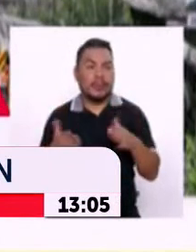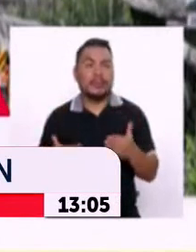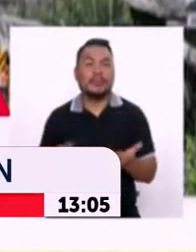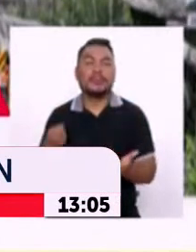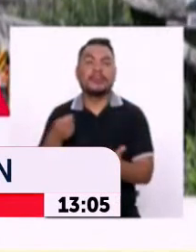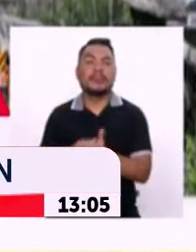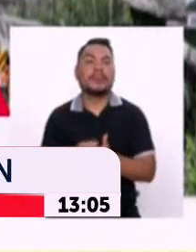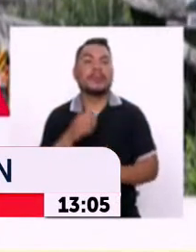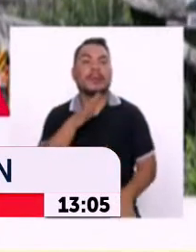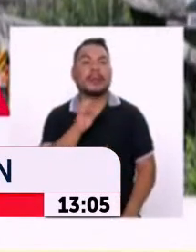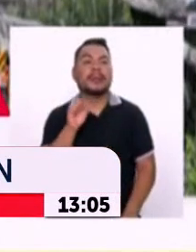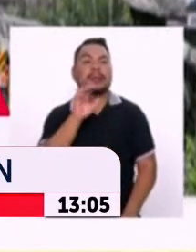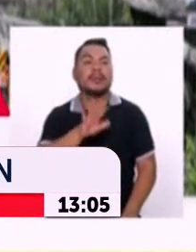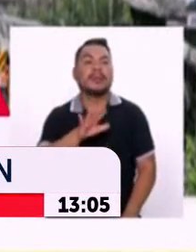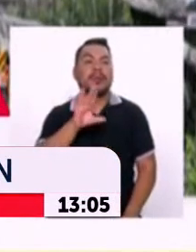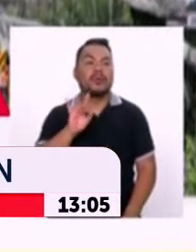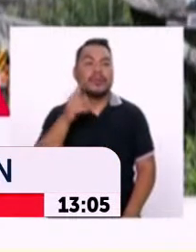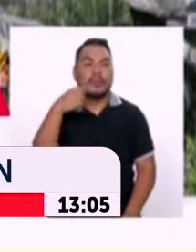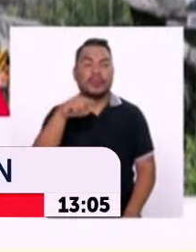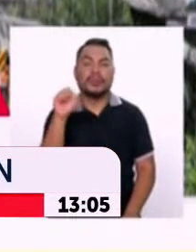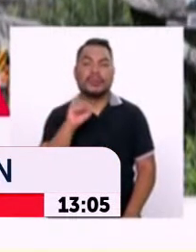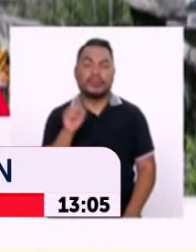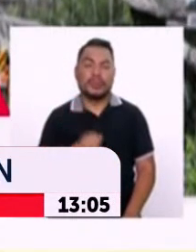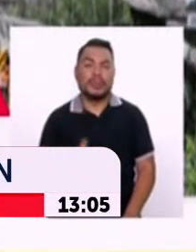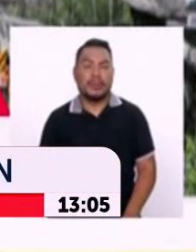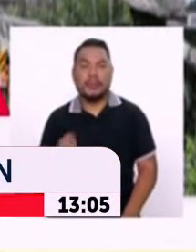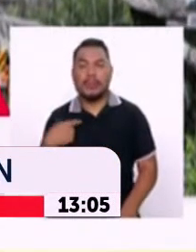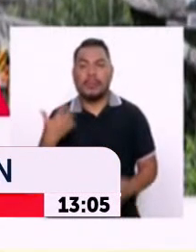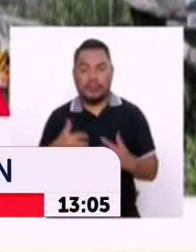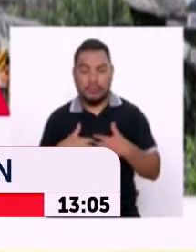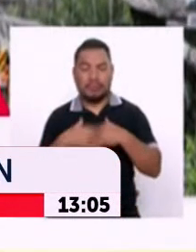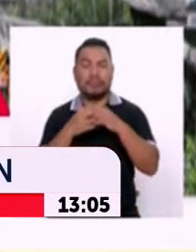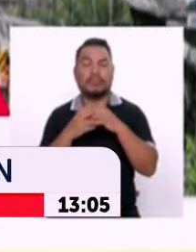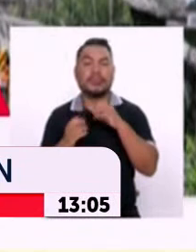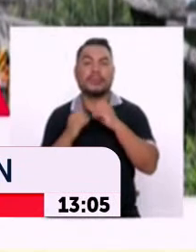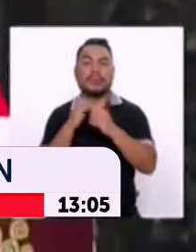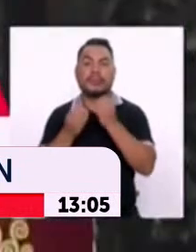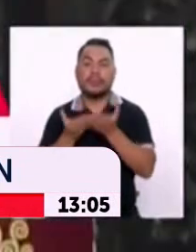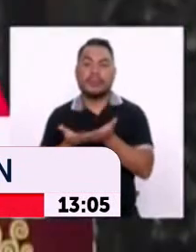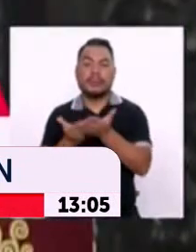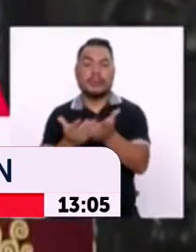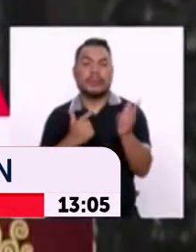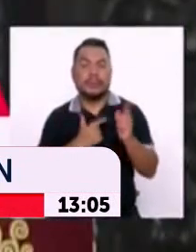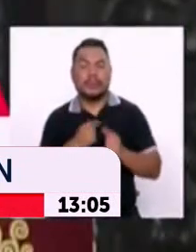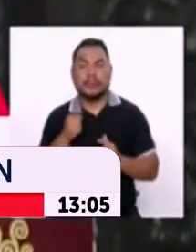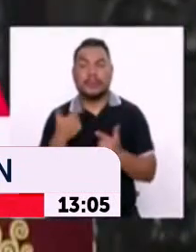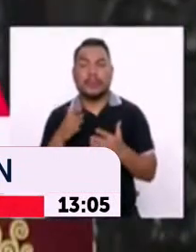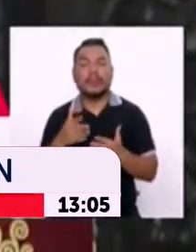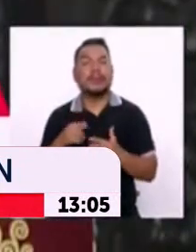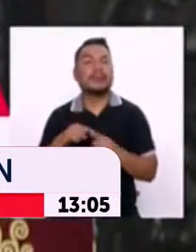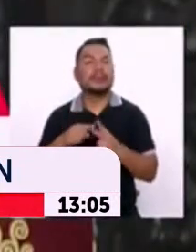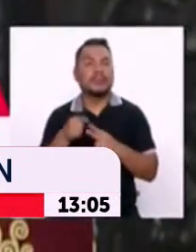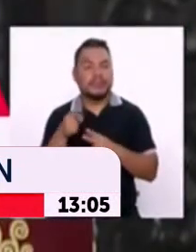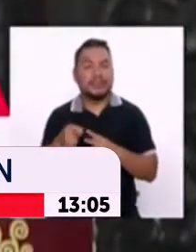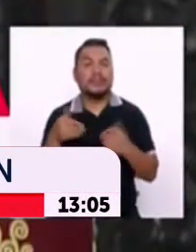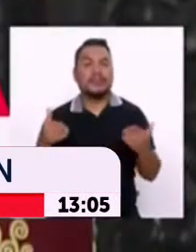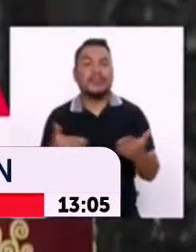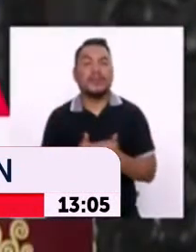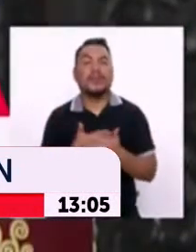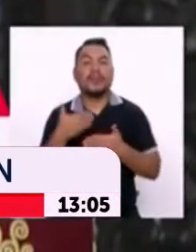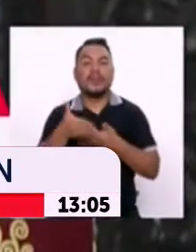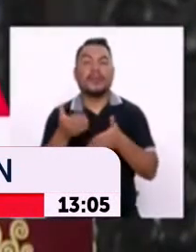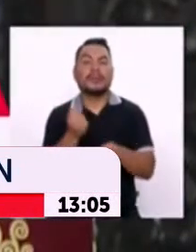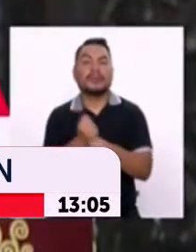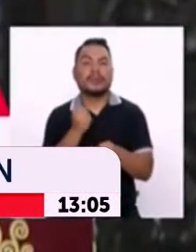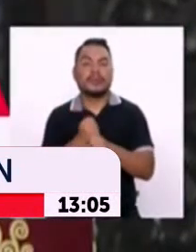están invirtiendo 558 millones de soles para fortalecer la industria naval, lo que va a originar nuevos